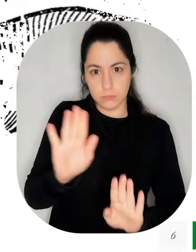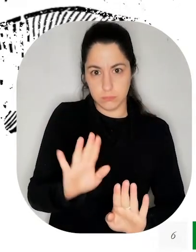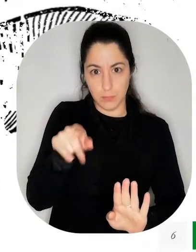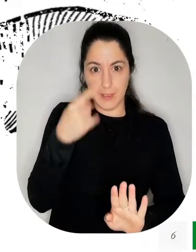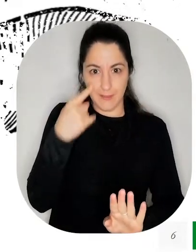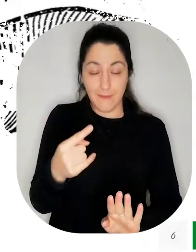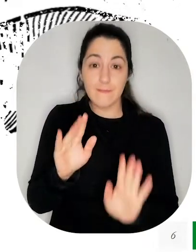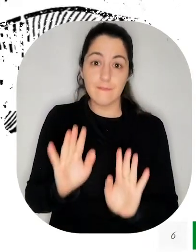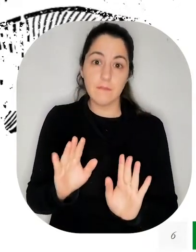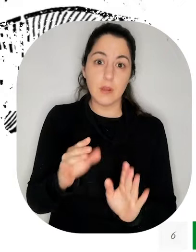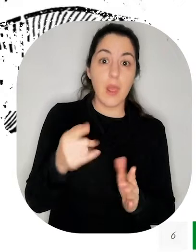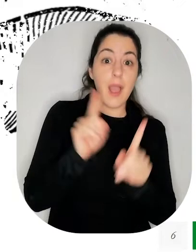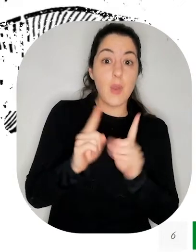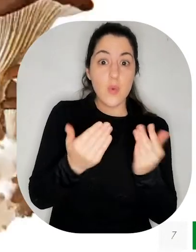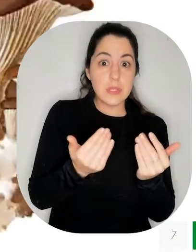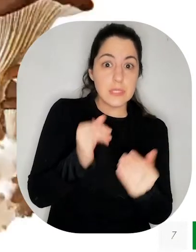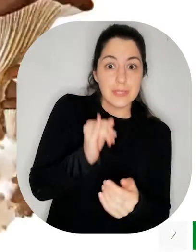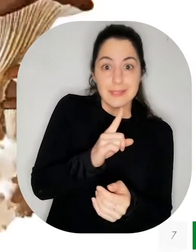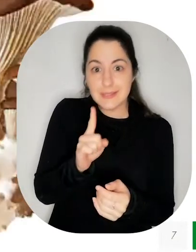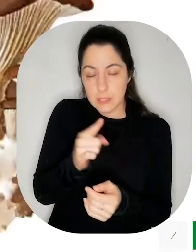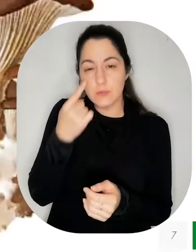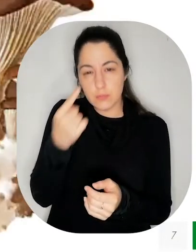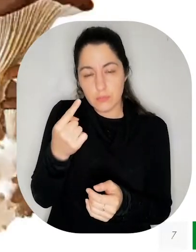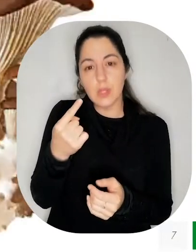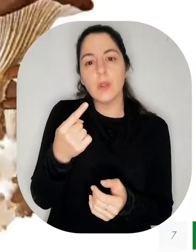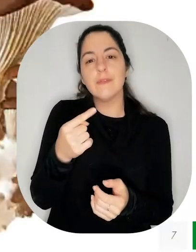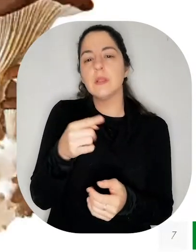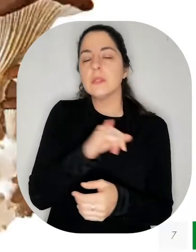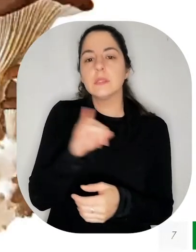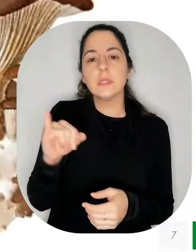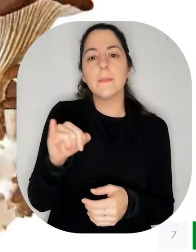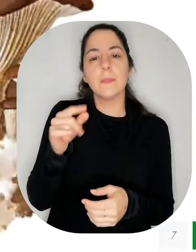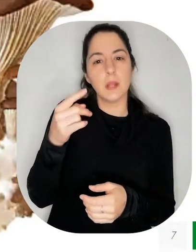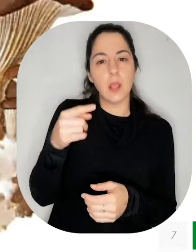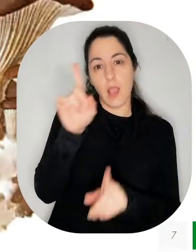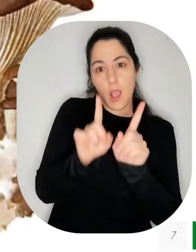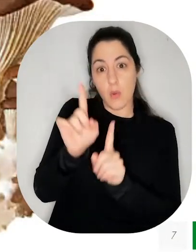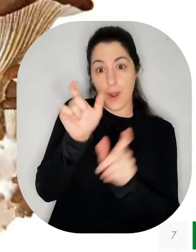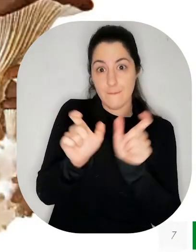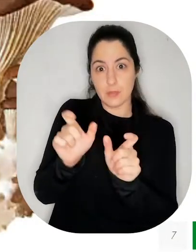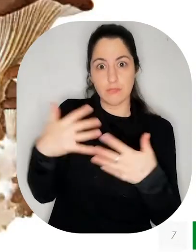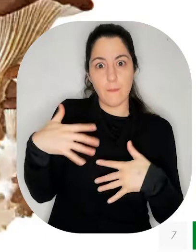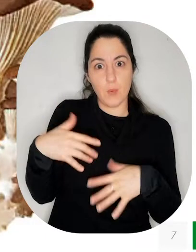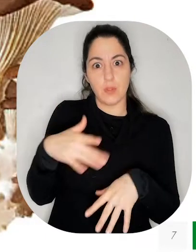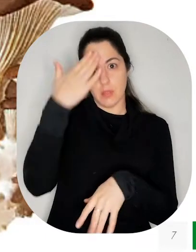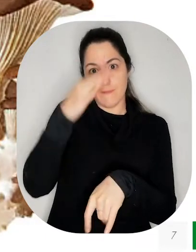fantástico. Tenemos que siempre evaluar en la dieta qué es lo que necesitamos aportar y qué no, sobre todo si hay una condición